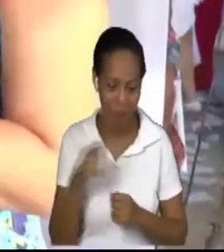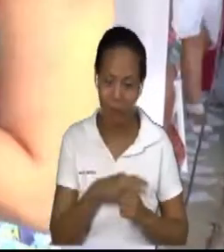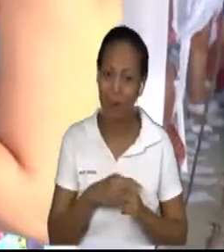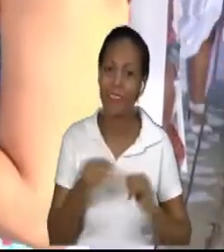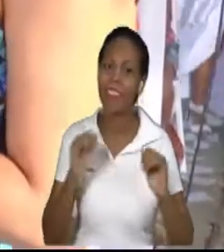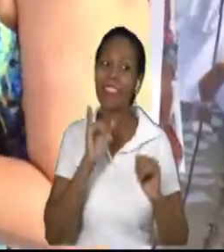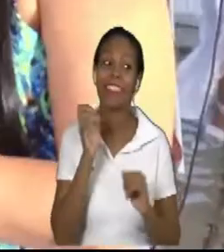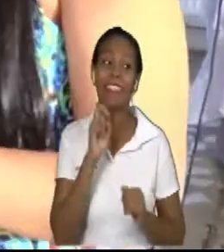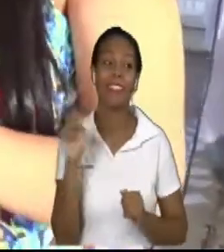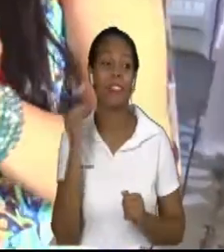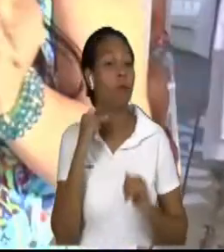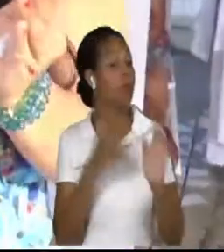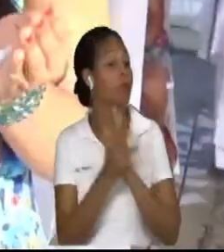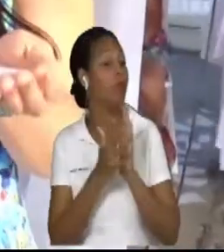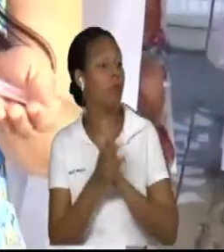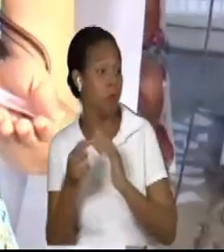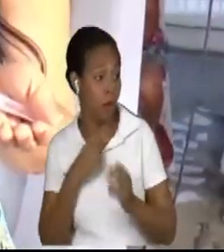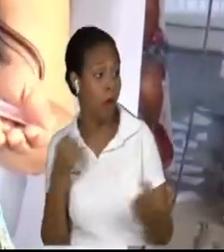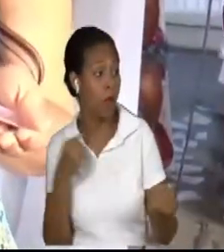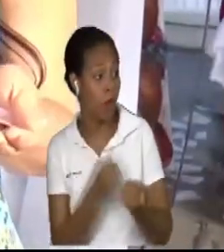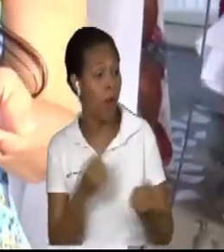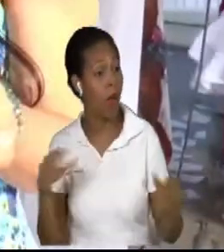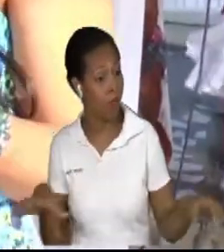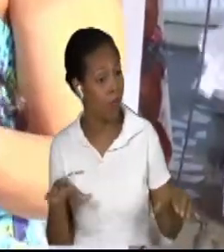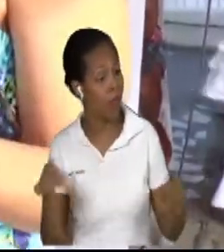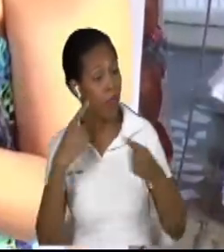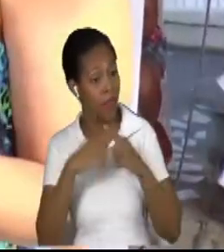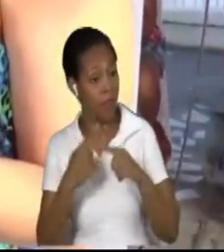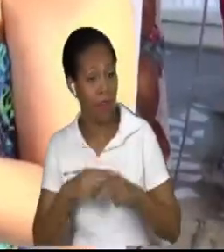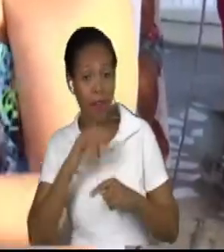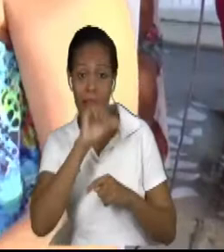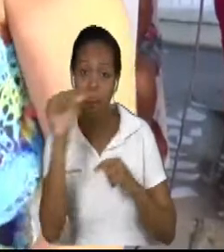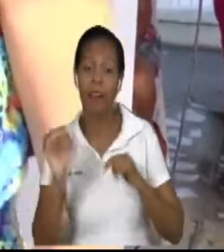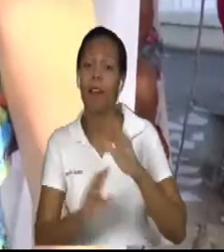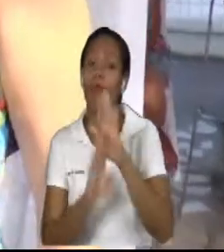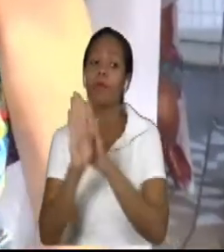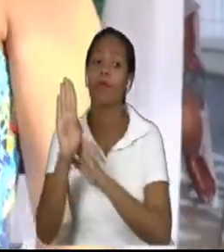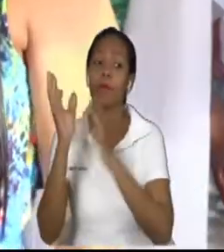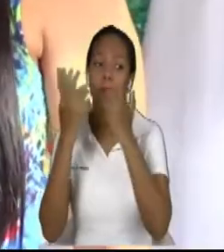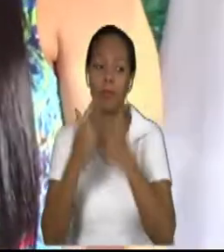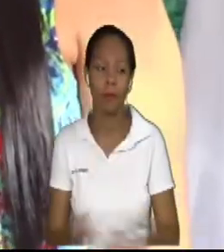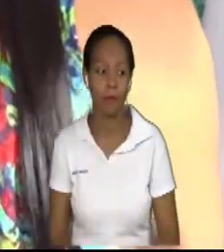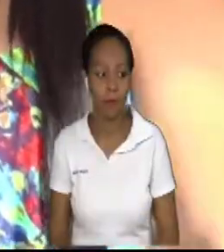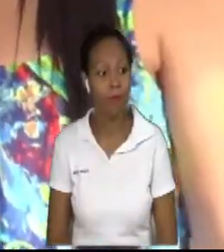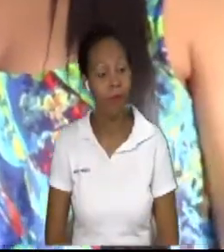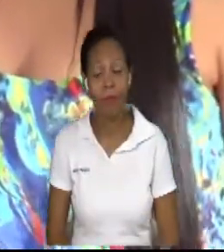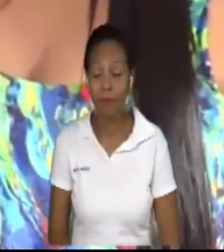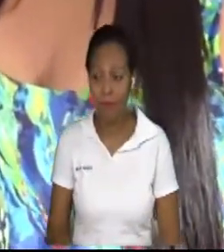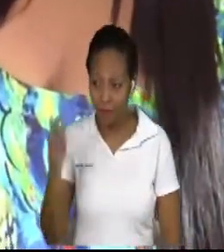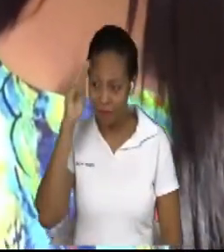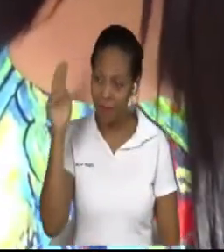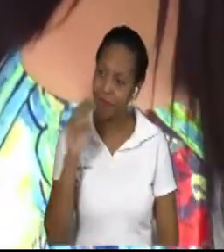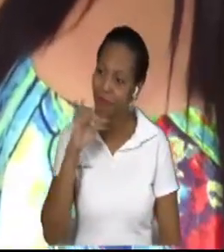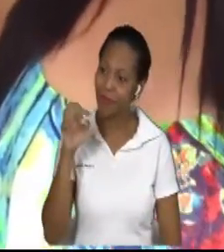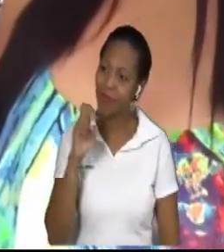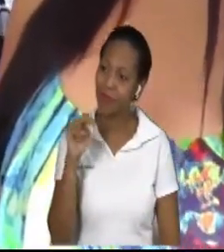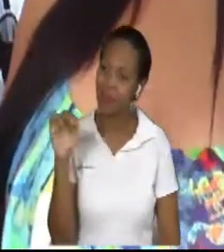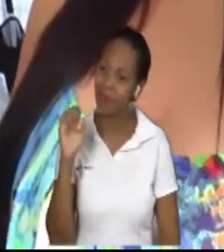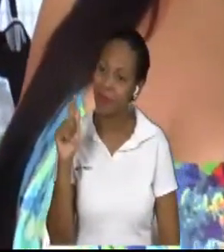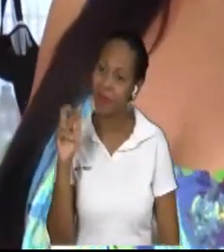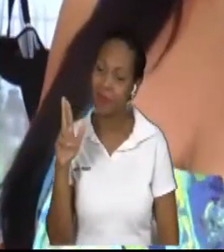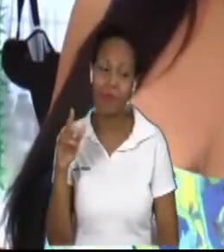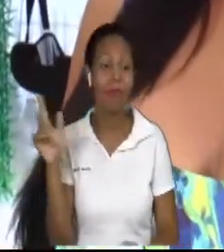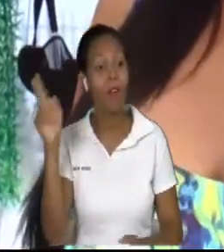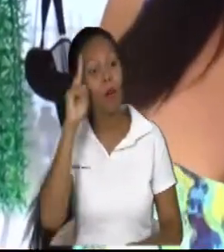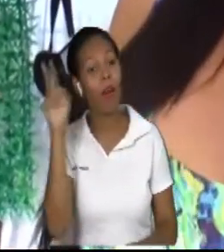importancia de apoyar estos eventos de mujeres empresarias en nuestra ciudad. Sí, hola Jennifer y hola a todos los barranqueños que nos están